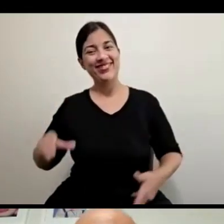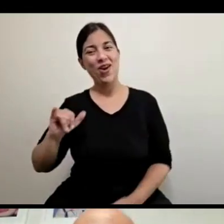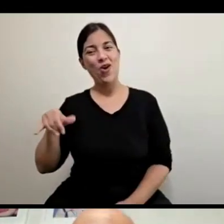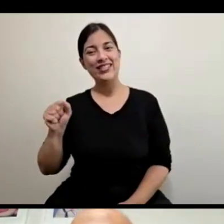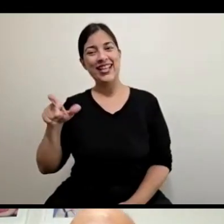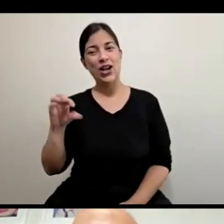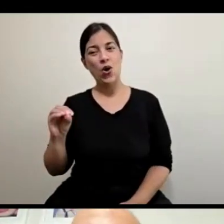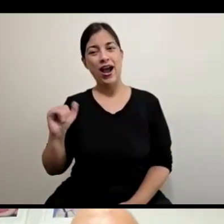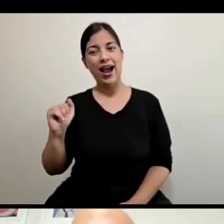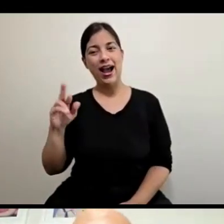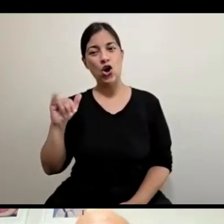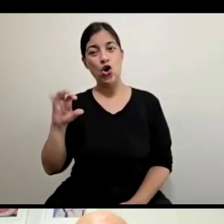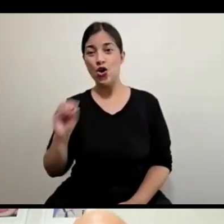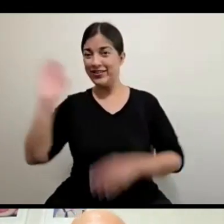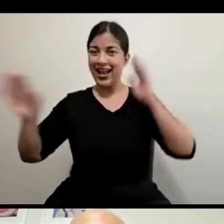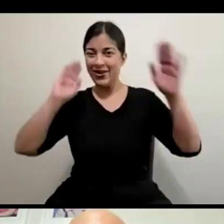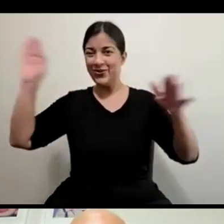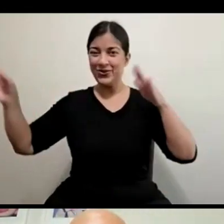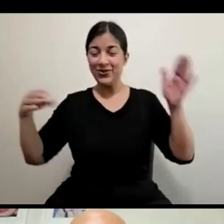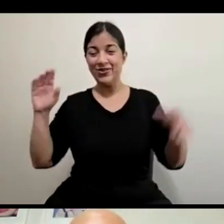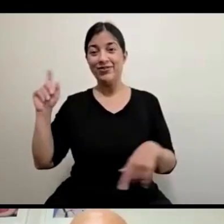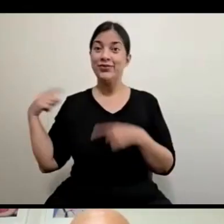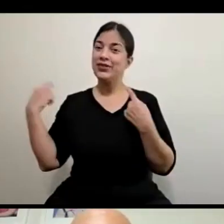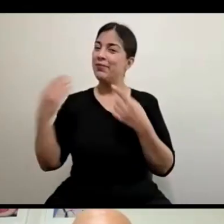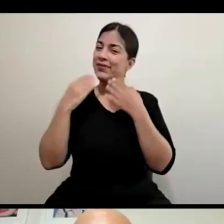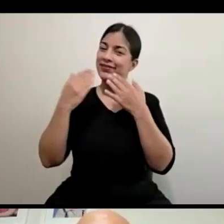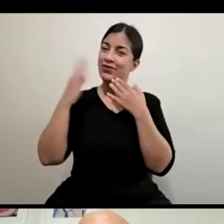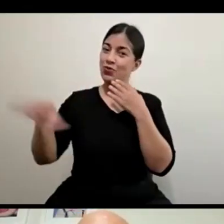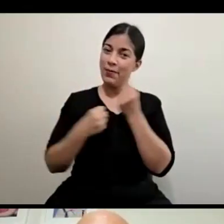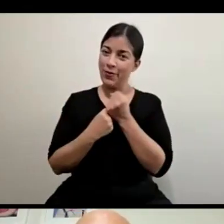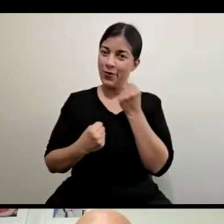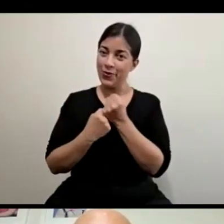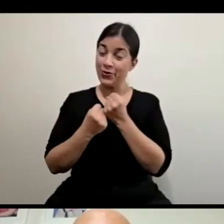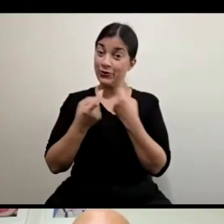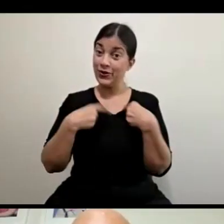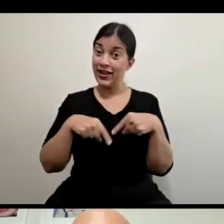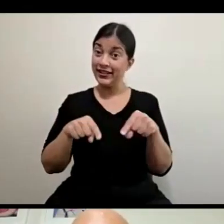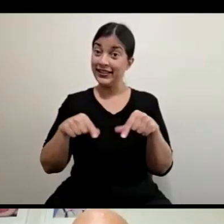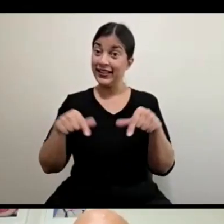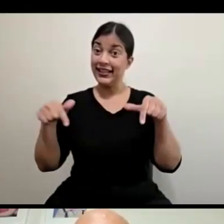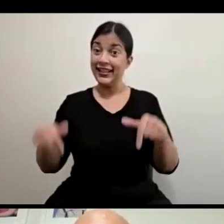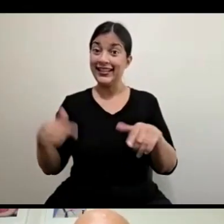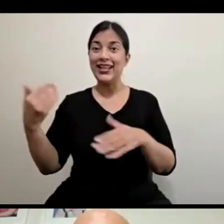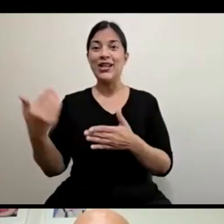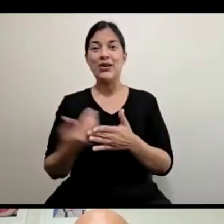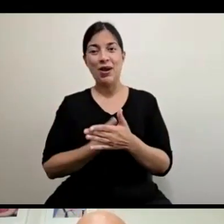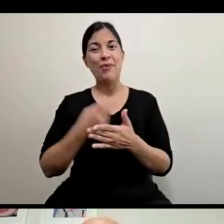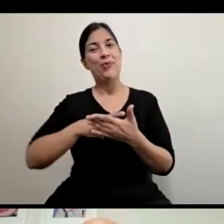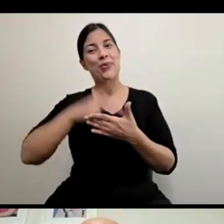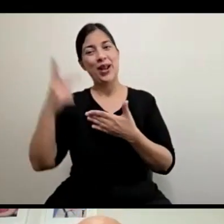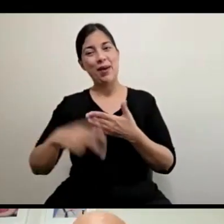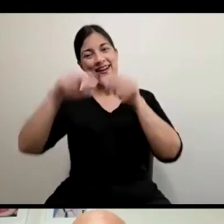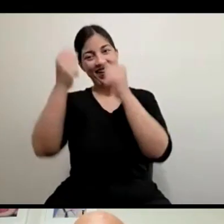mi gente. Como siempre, agradeciendo su apoyo durante este nuevo episodio de